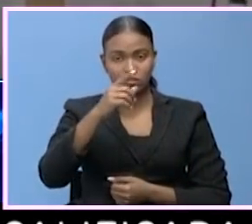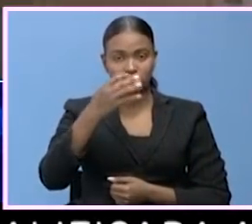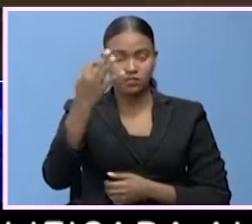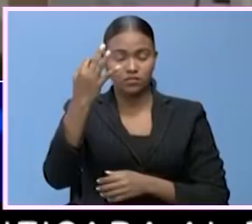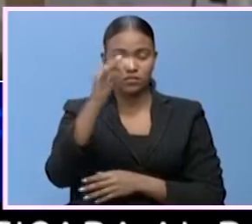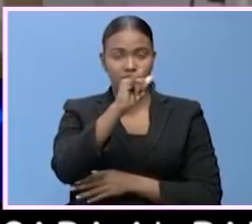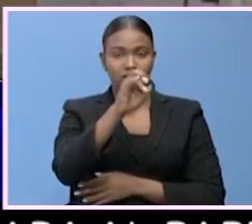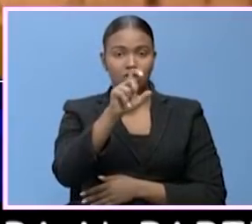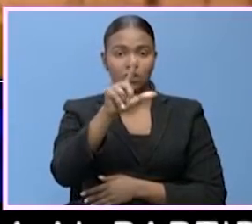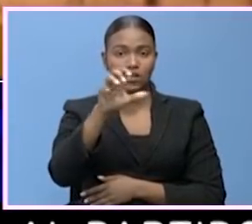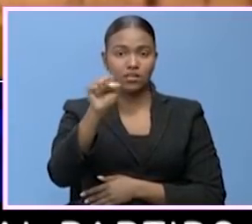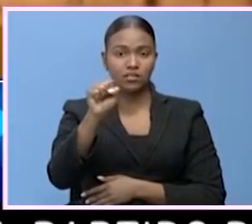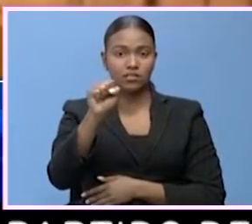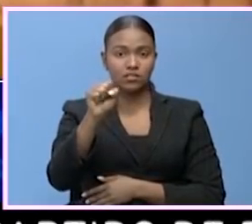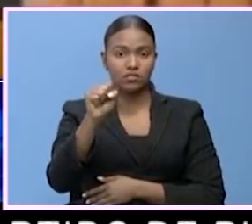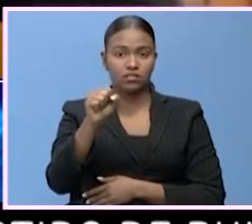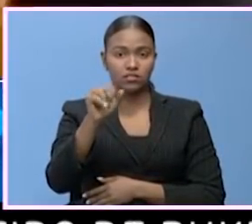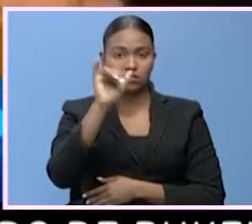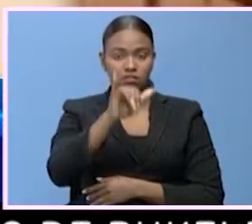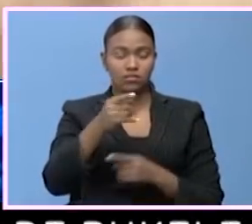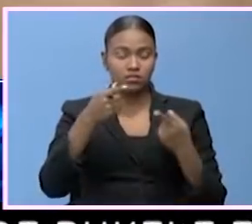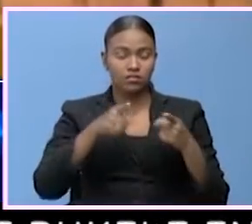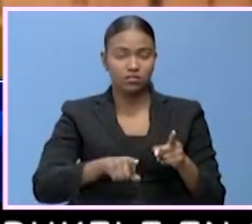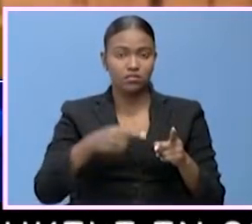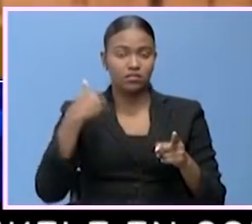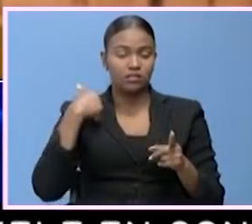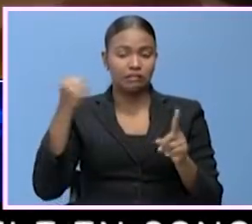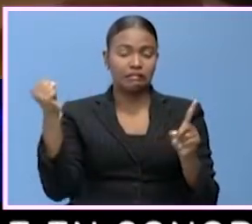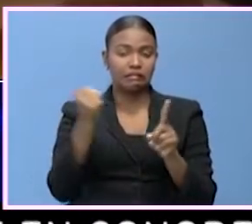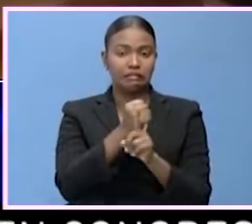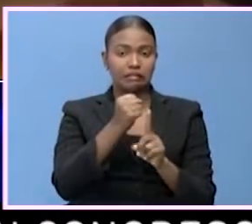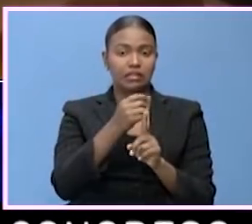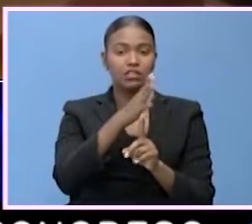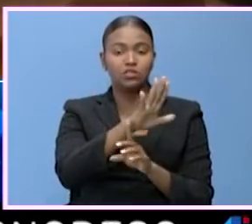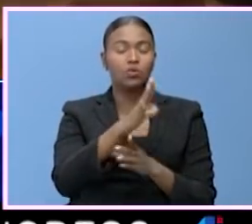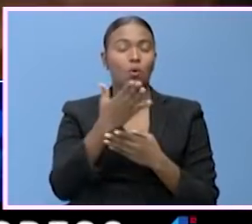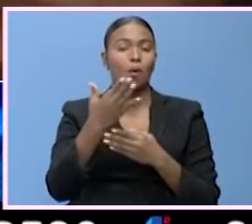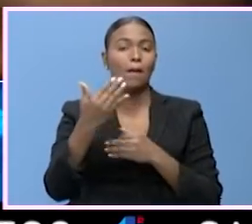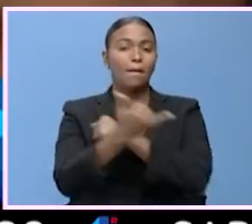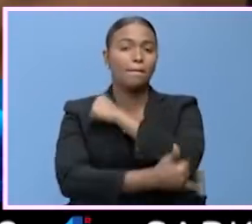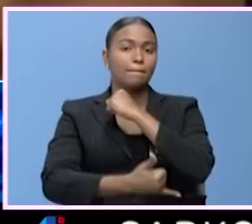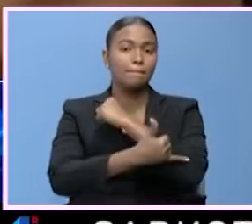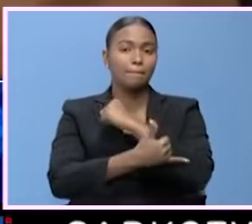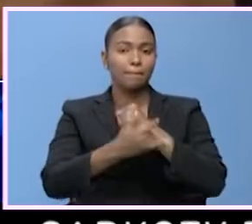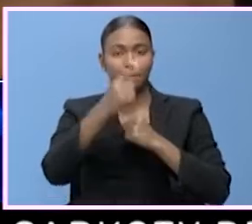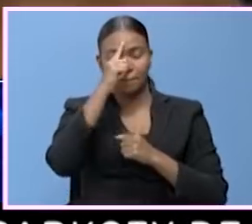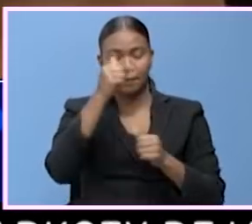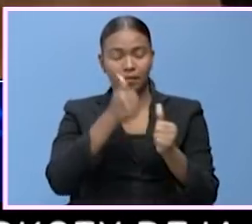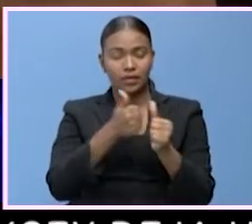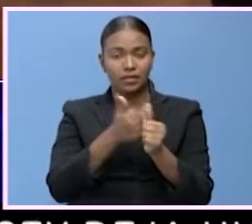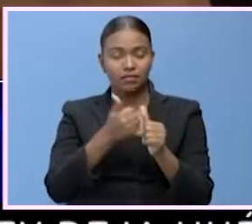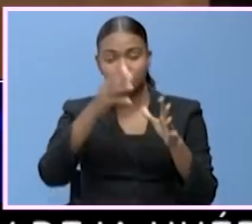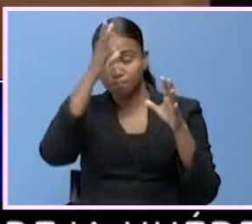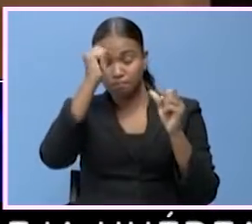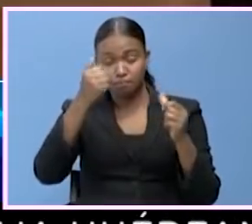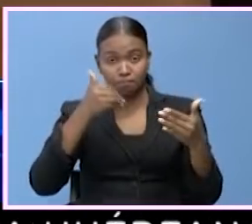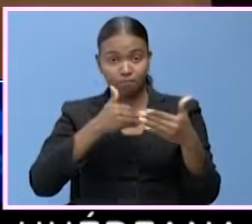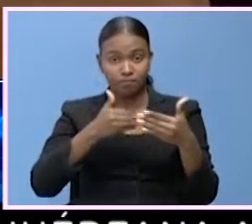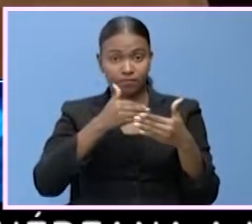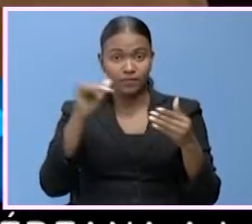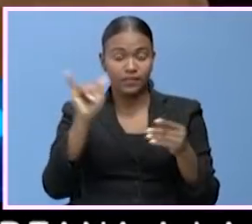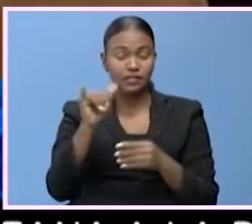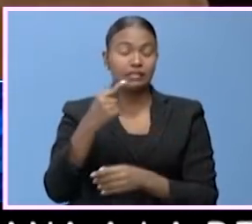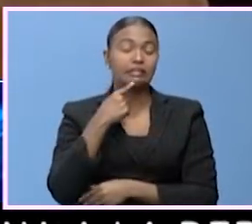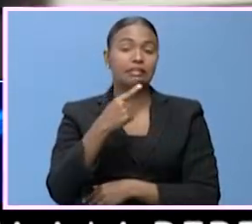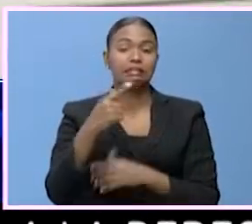Nicolas Sarkozy dejará huérfana a la derecha de su país a año y medio de las presidenciales y sin